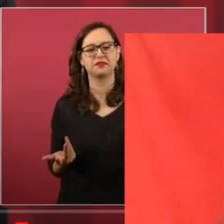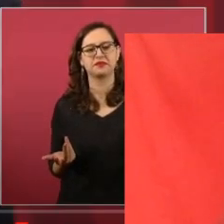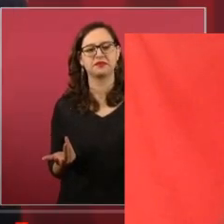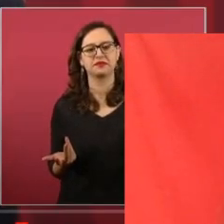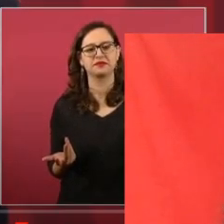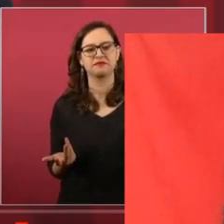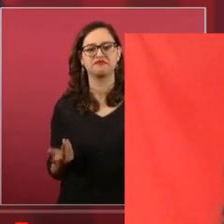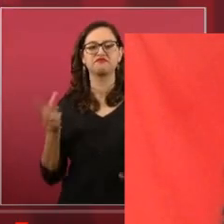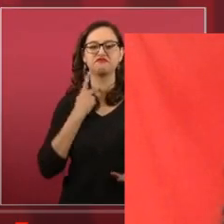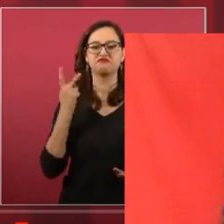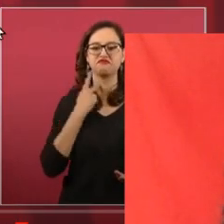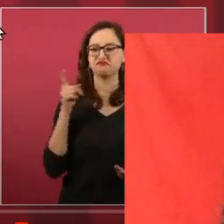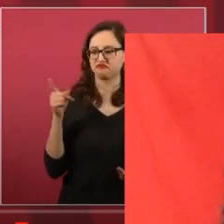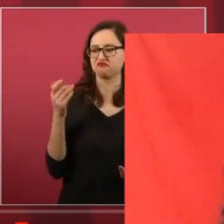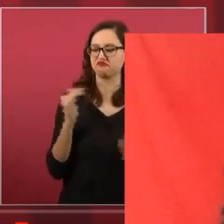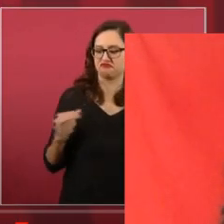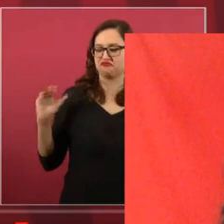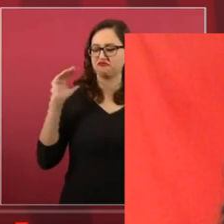político influyente